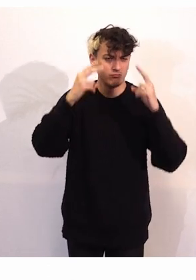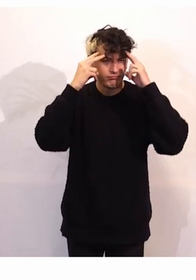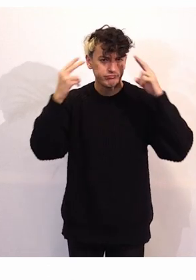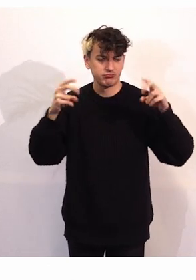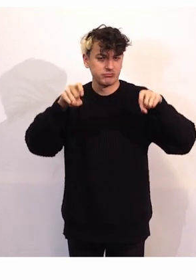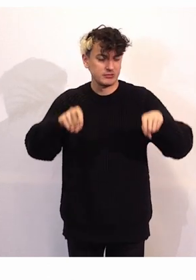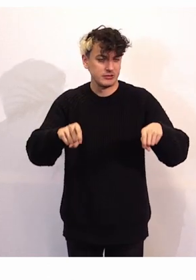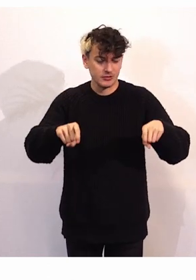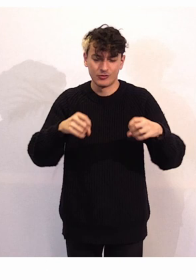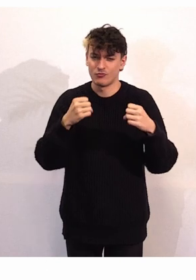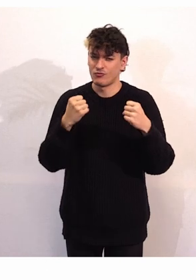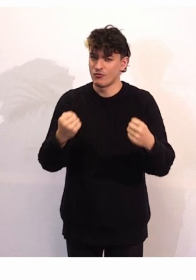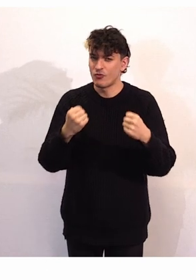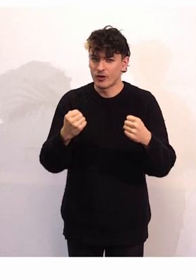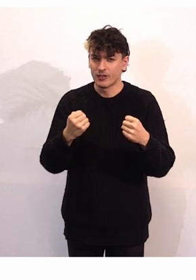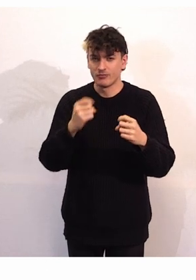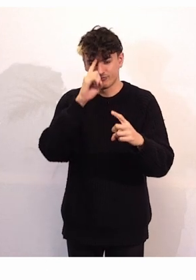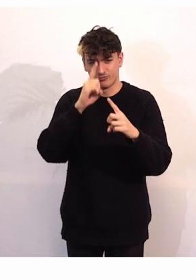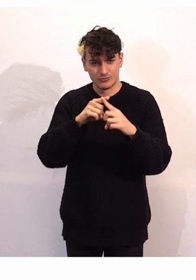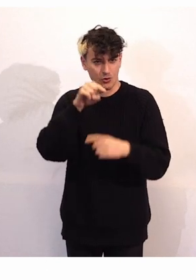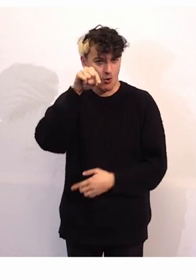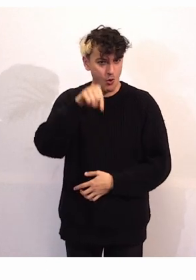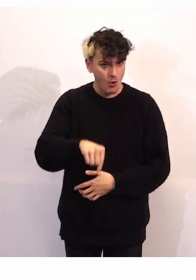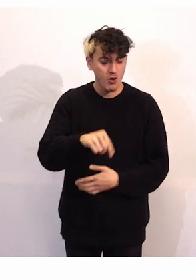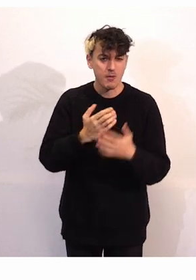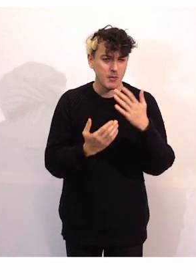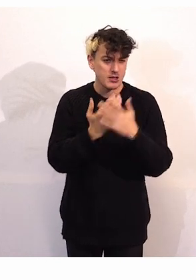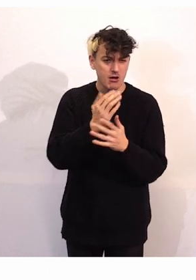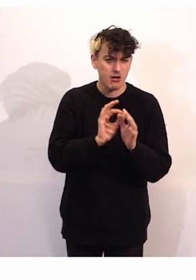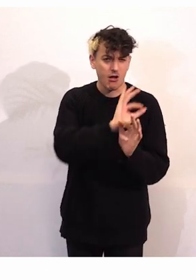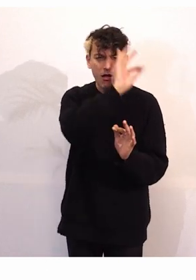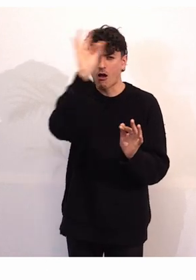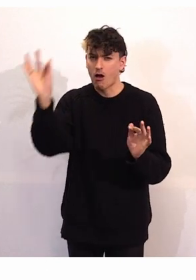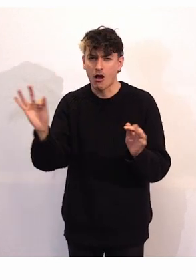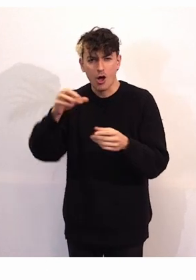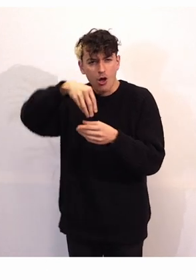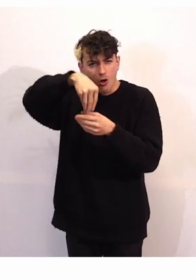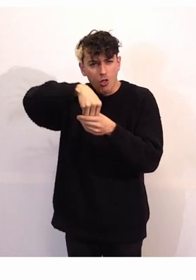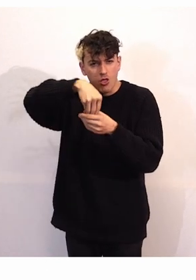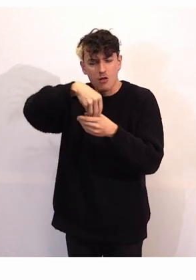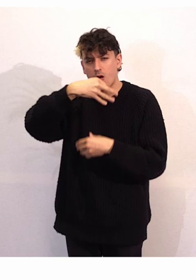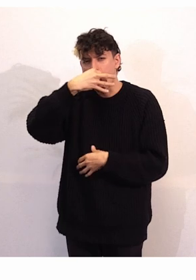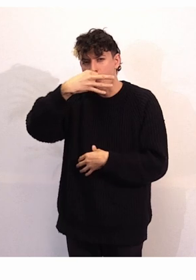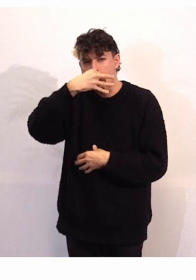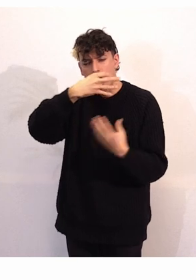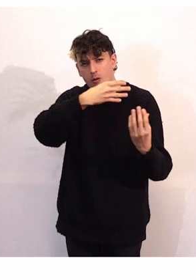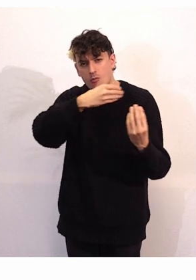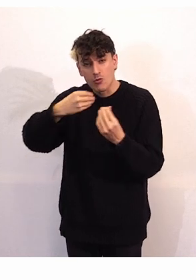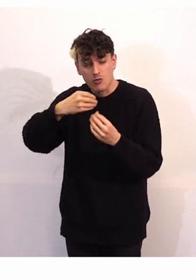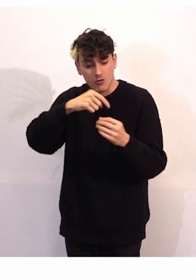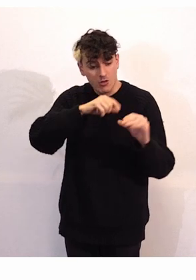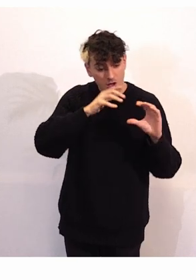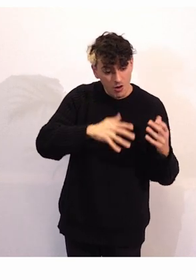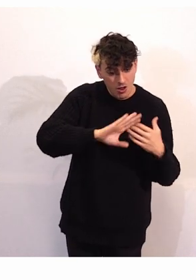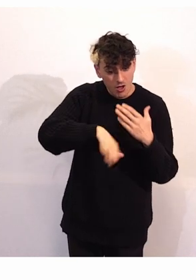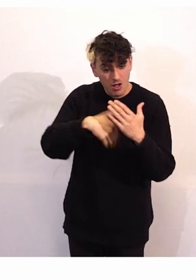de hoy. Sí, porque tenemos una mañana con mucho contenido. Desde ahora hasta las 11:30